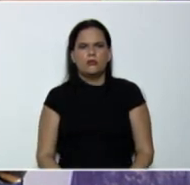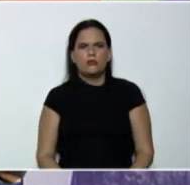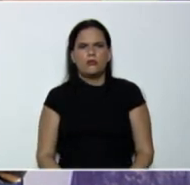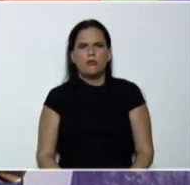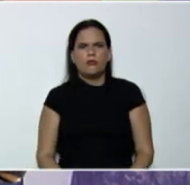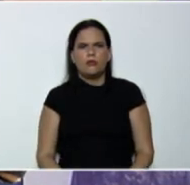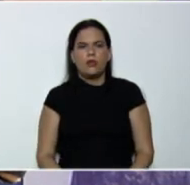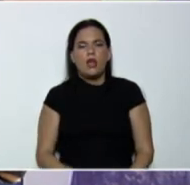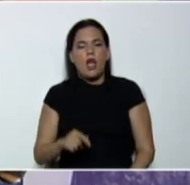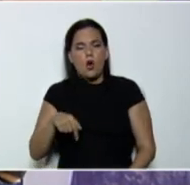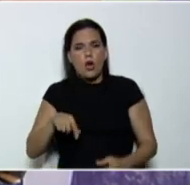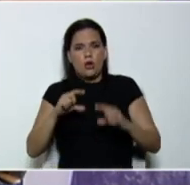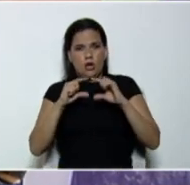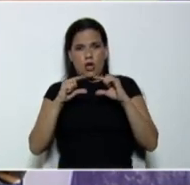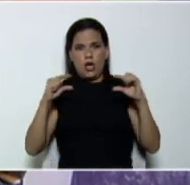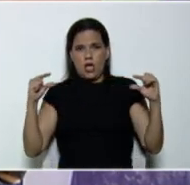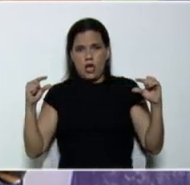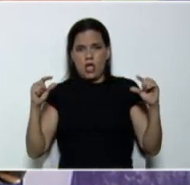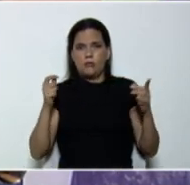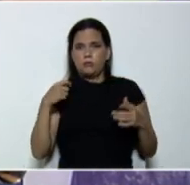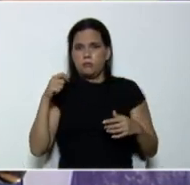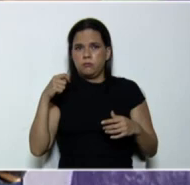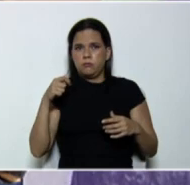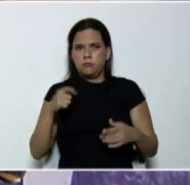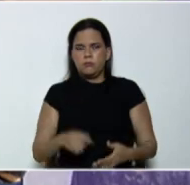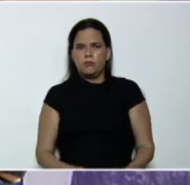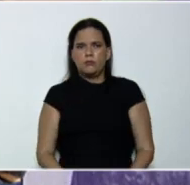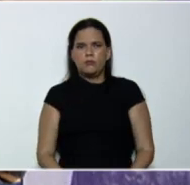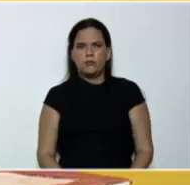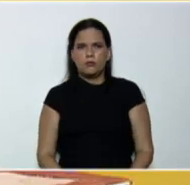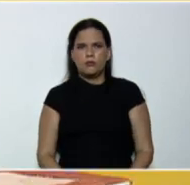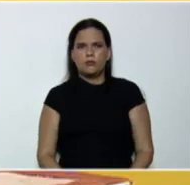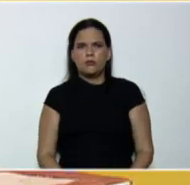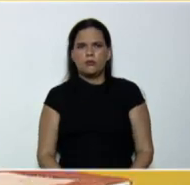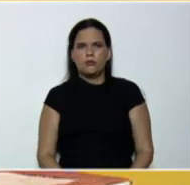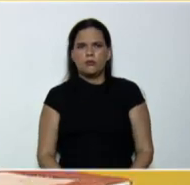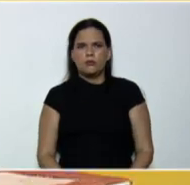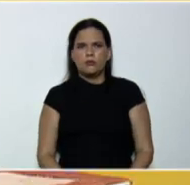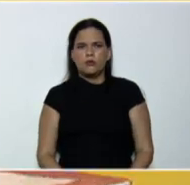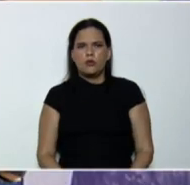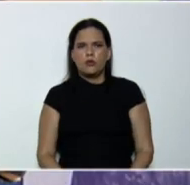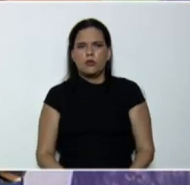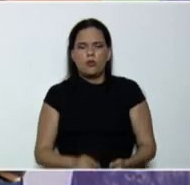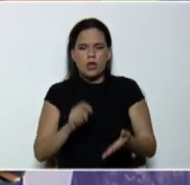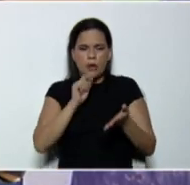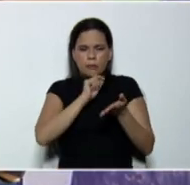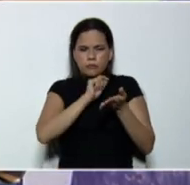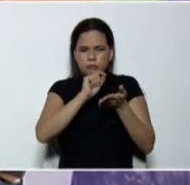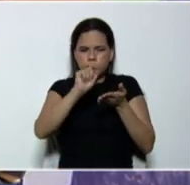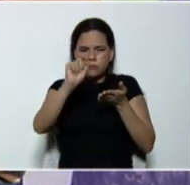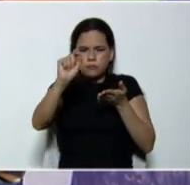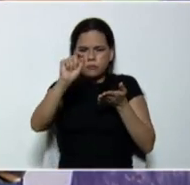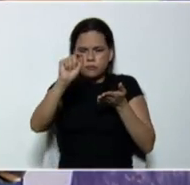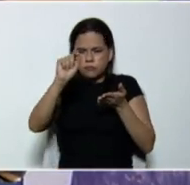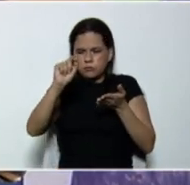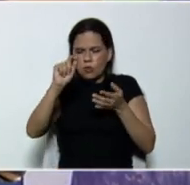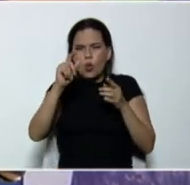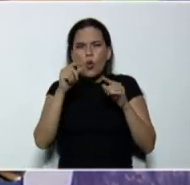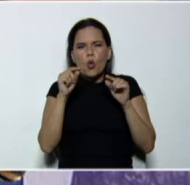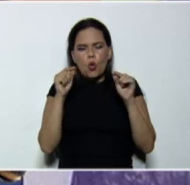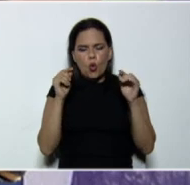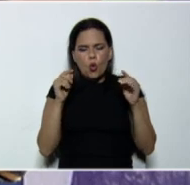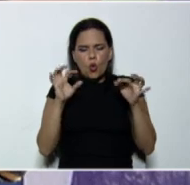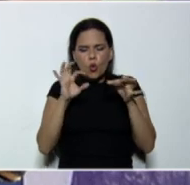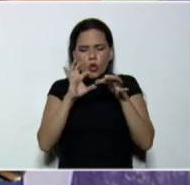Ahora, con la regla y el lápiz, voy a trazar las líneas rectas desde los puntos